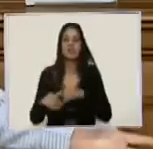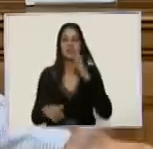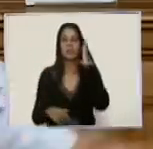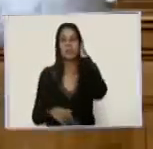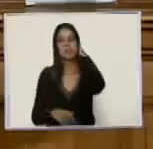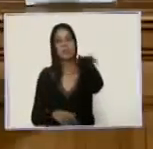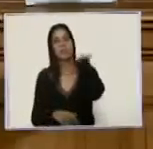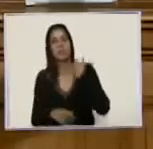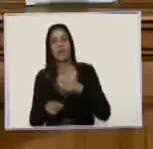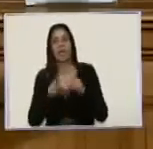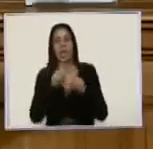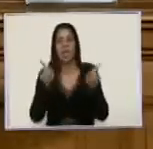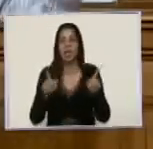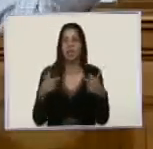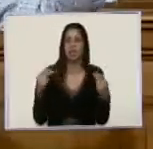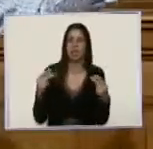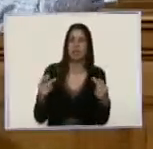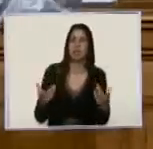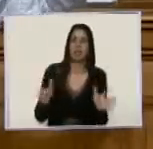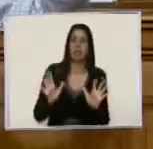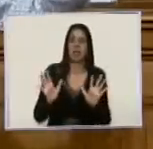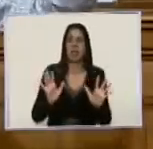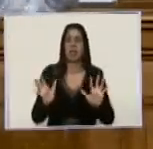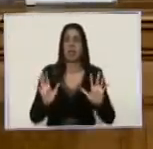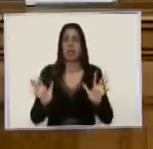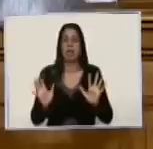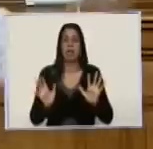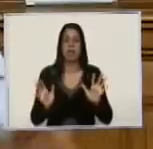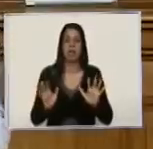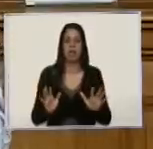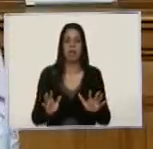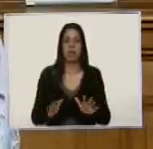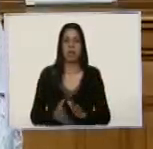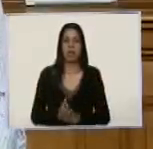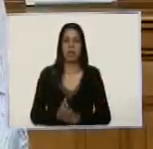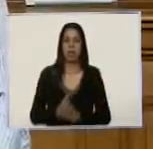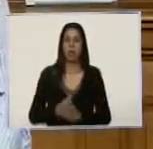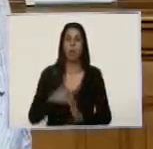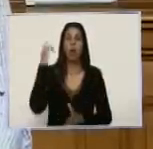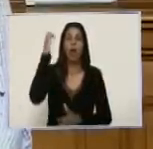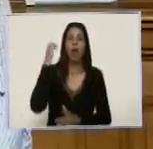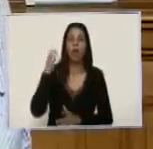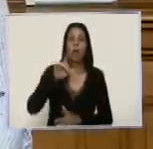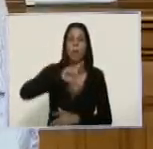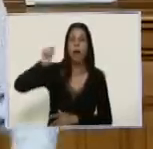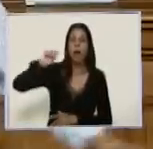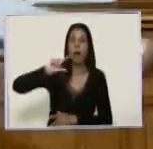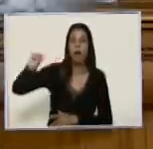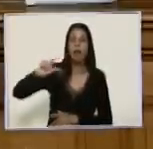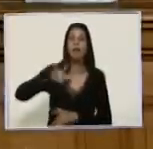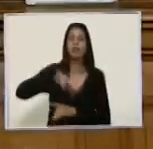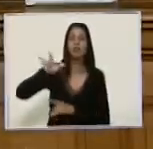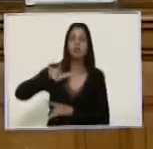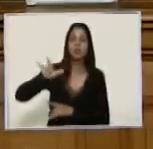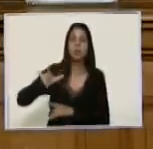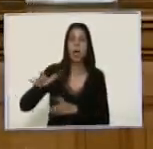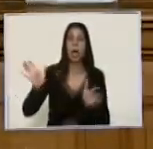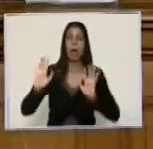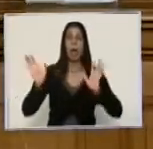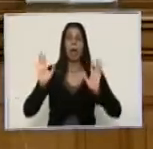vueltos un cebo por lo que está pasando con las migraciones que están llegando a Europa. Y se dicen